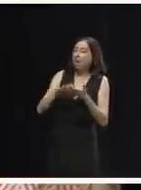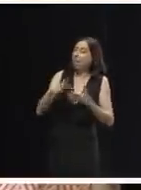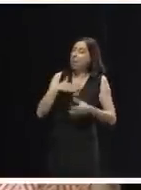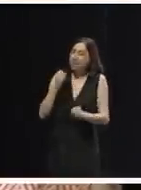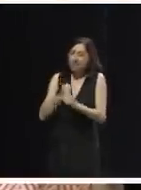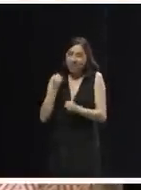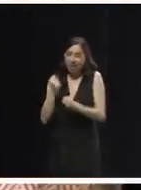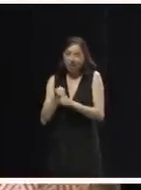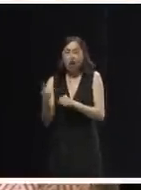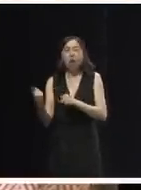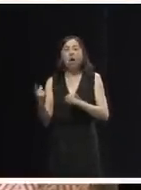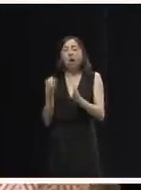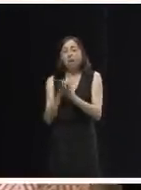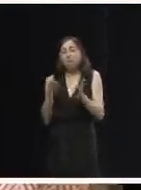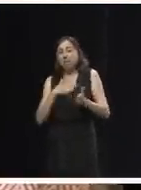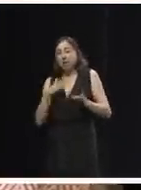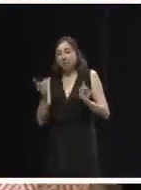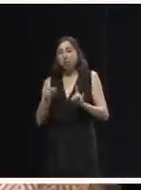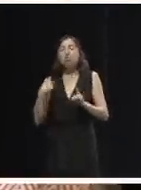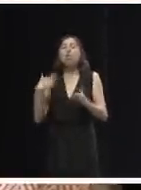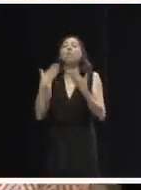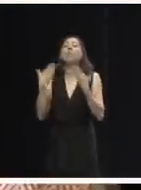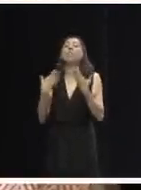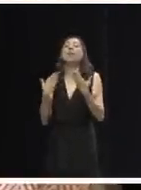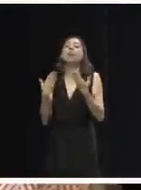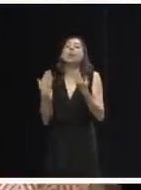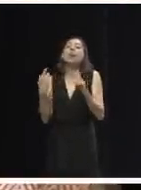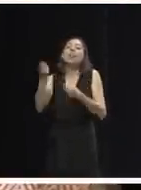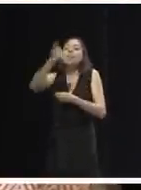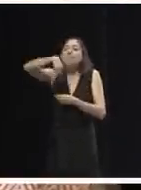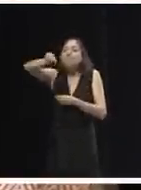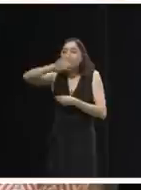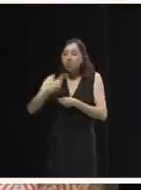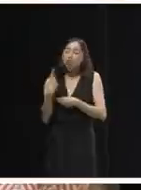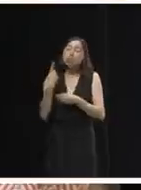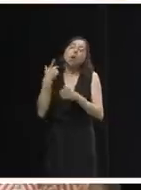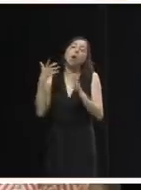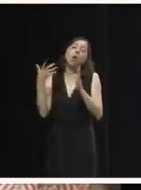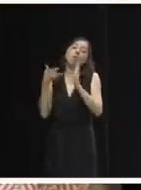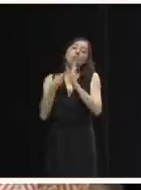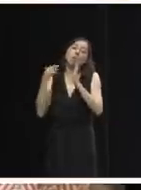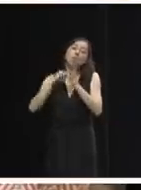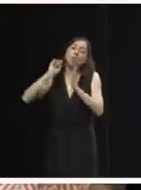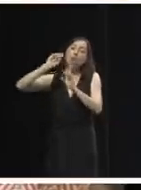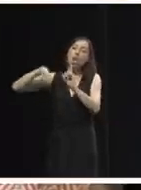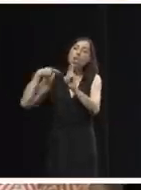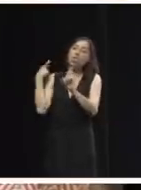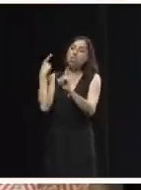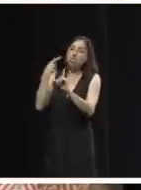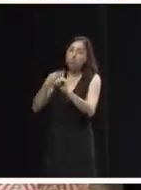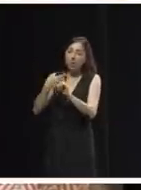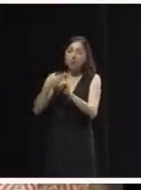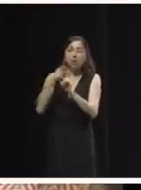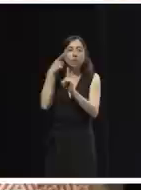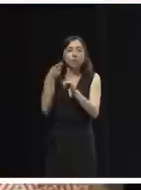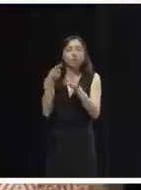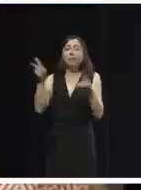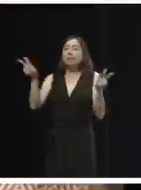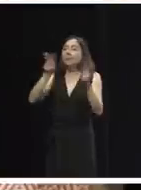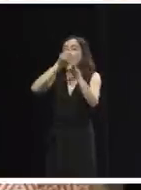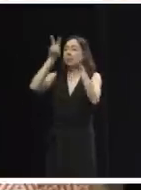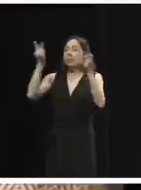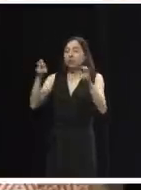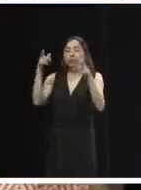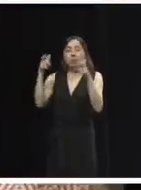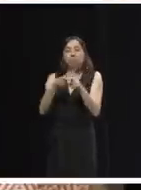ustedes, de todos ustedes, de esa función del proyecto Sumar en un sentido amplio del término y